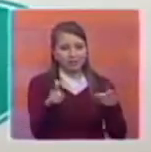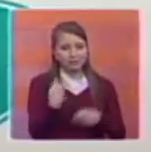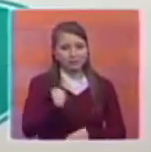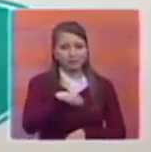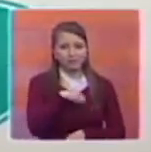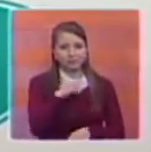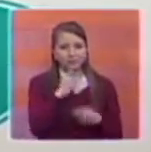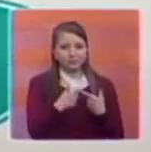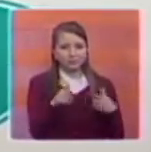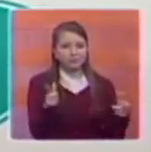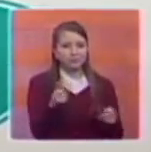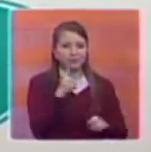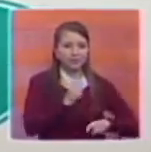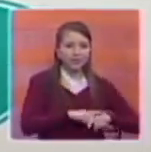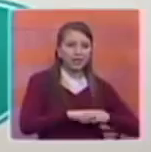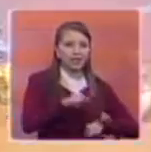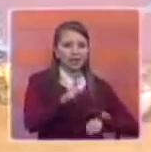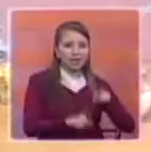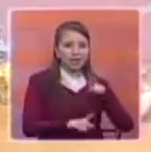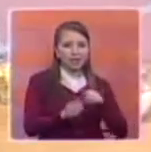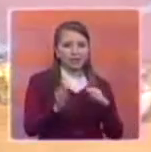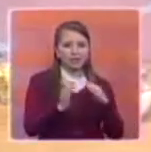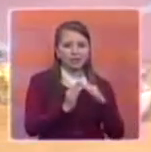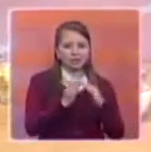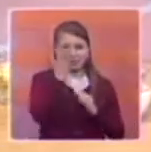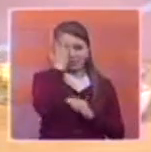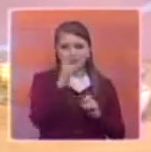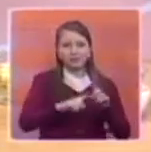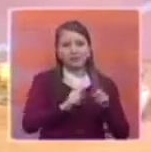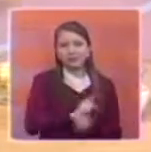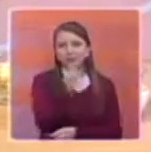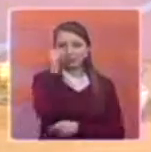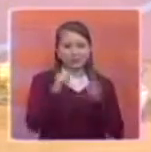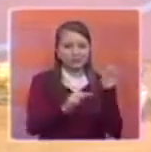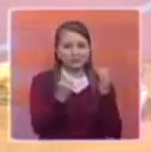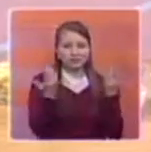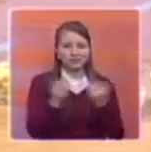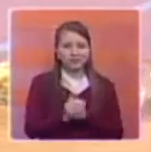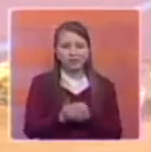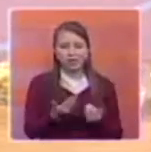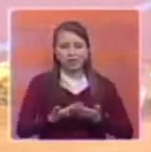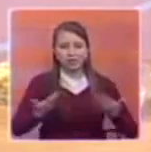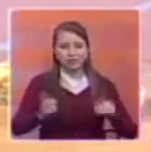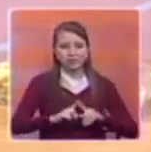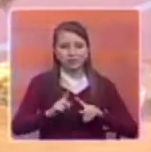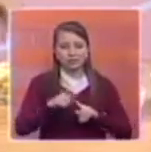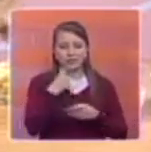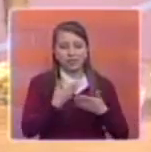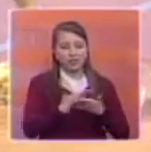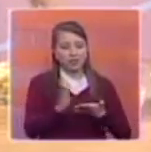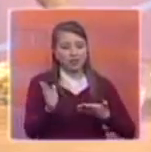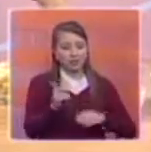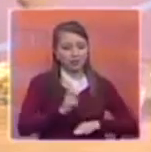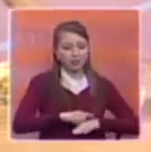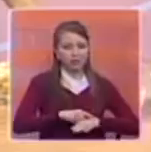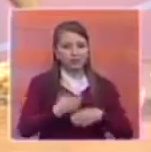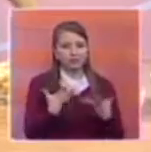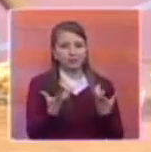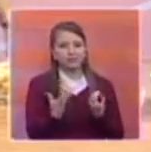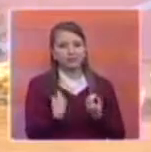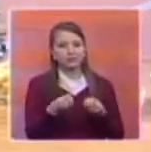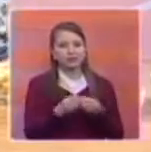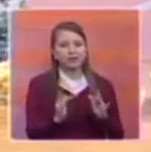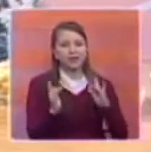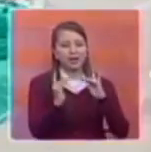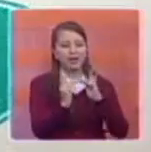nosotras, Gardenia, que a veces sí nos sobra el tiempo, generalmente a la madre de casa no, porque siempre anda arriba, sube, baja, haciendo cosas. Si nos sobra el tiempo, pues queremos echarnos a una